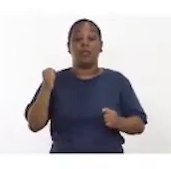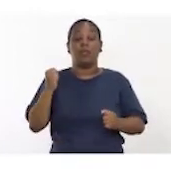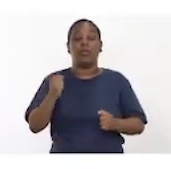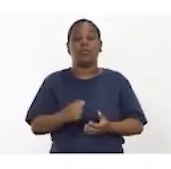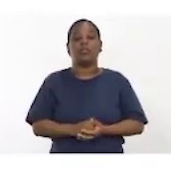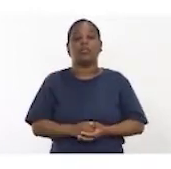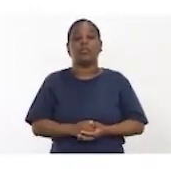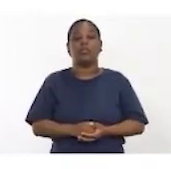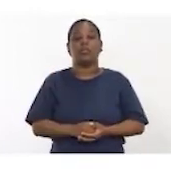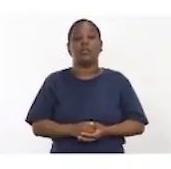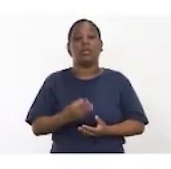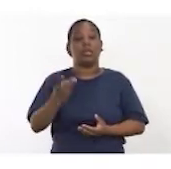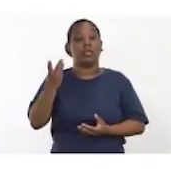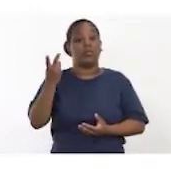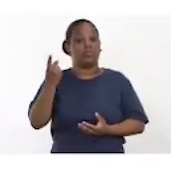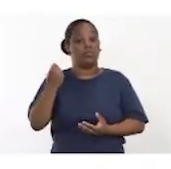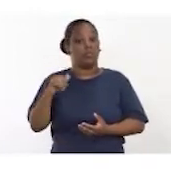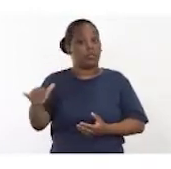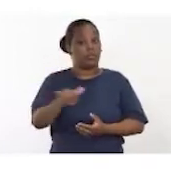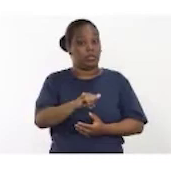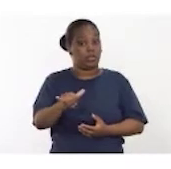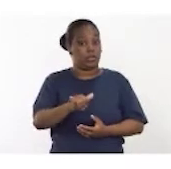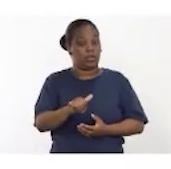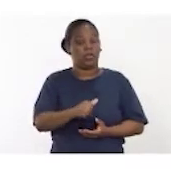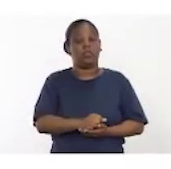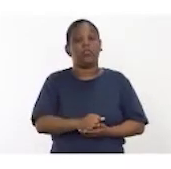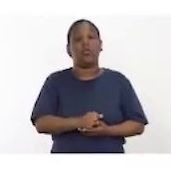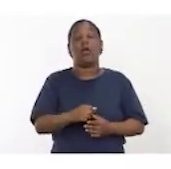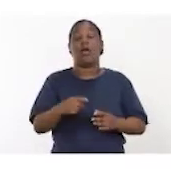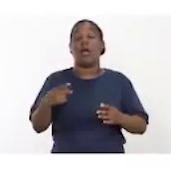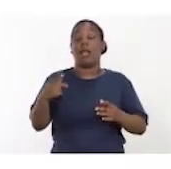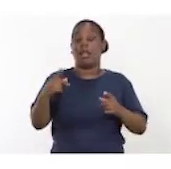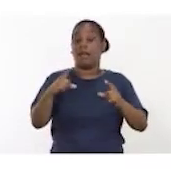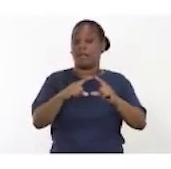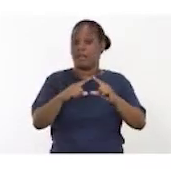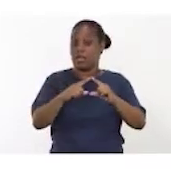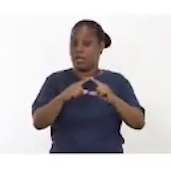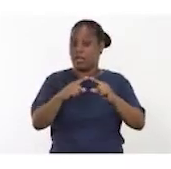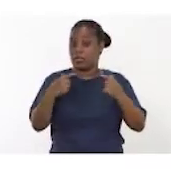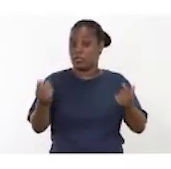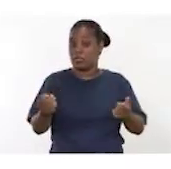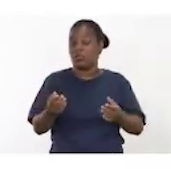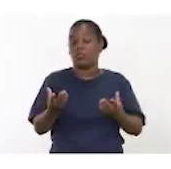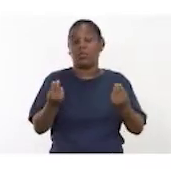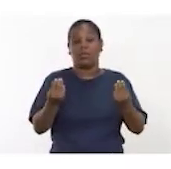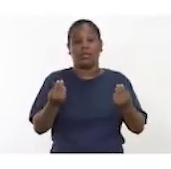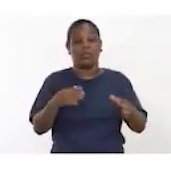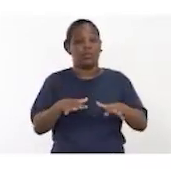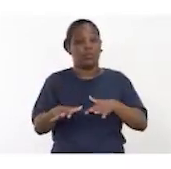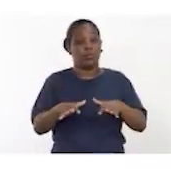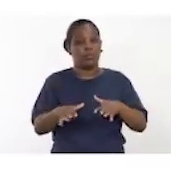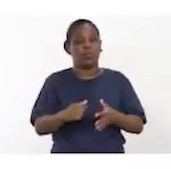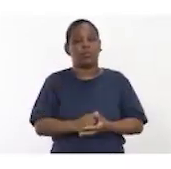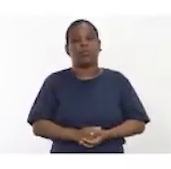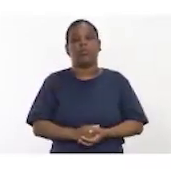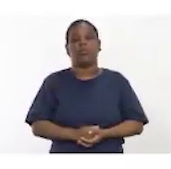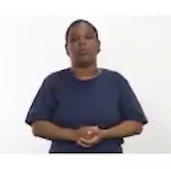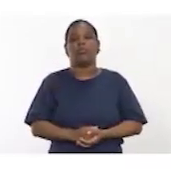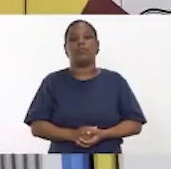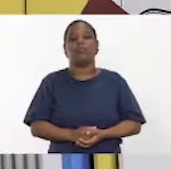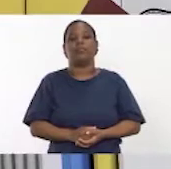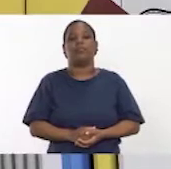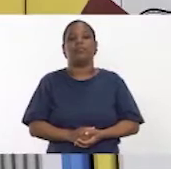fuerza es numéricamente igual a la variación de la cantidad de